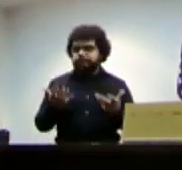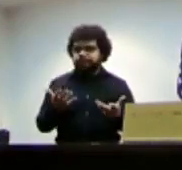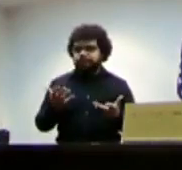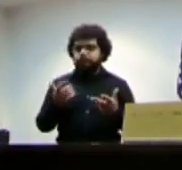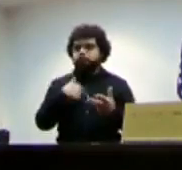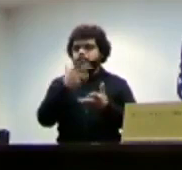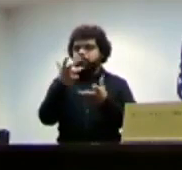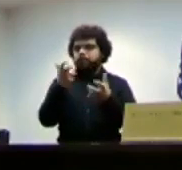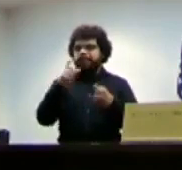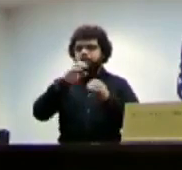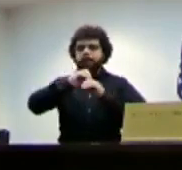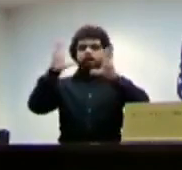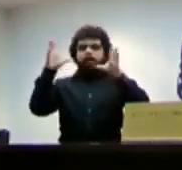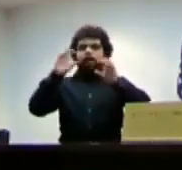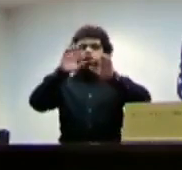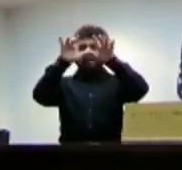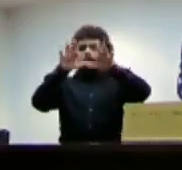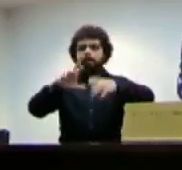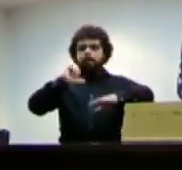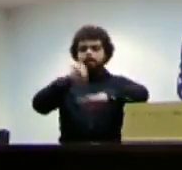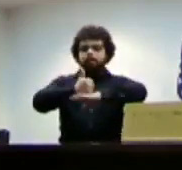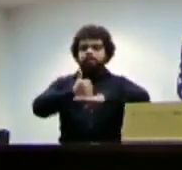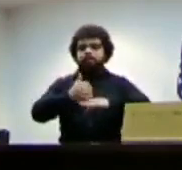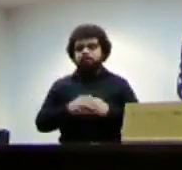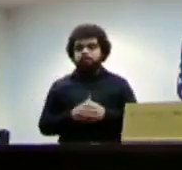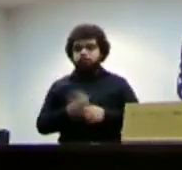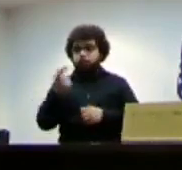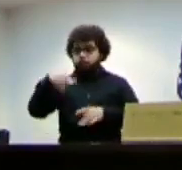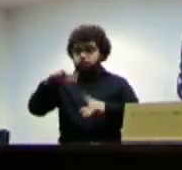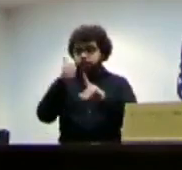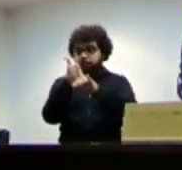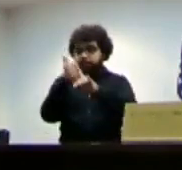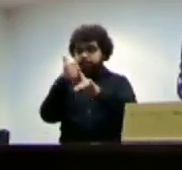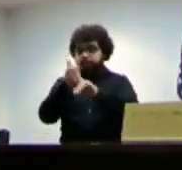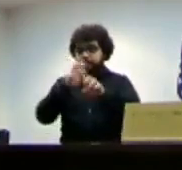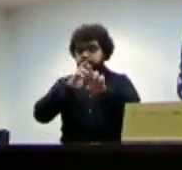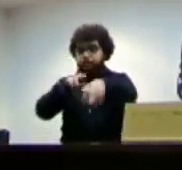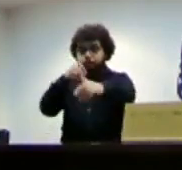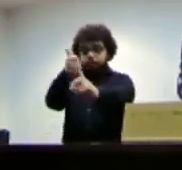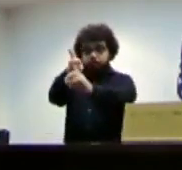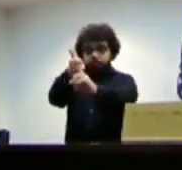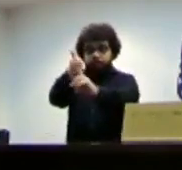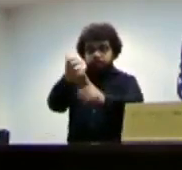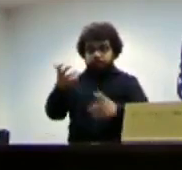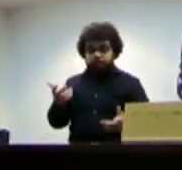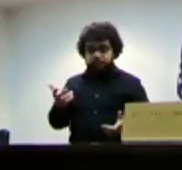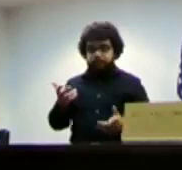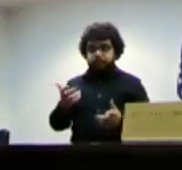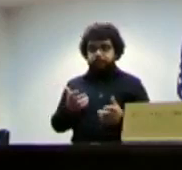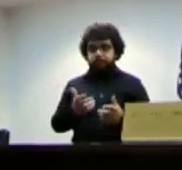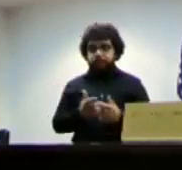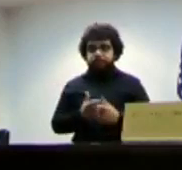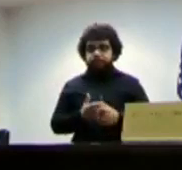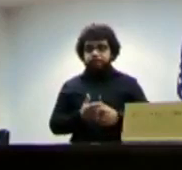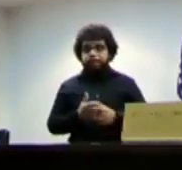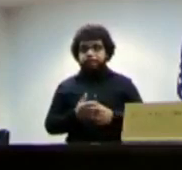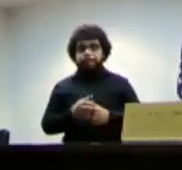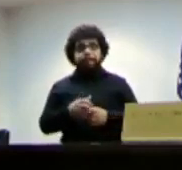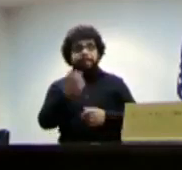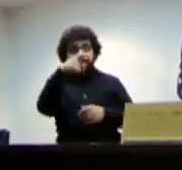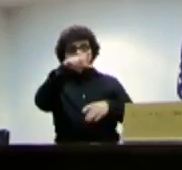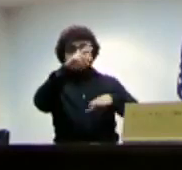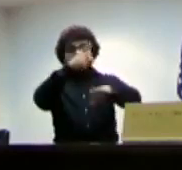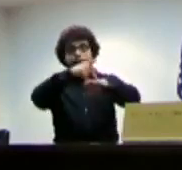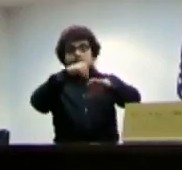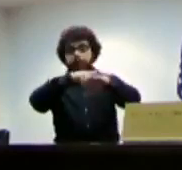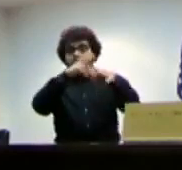quiero dejar claro el récord es que ustedes responden, ustedes, ¿verdad?, porque quieren responder a estas preguntas, de que para efectos del país, que están en